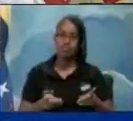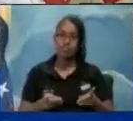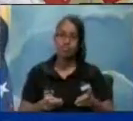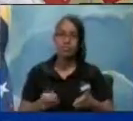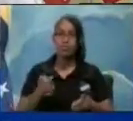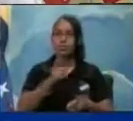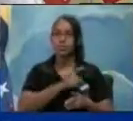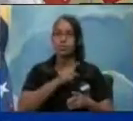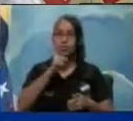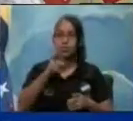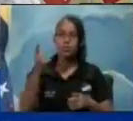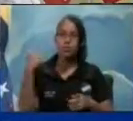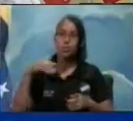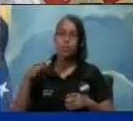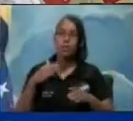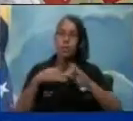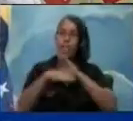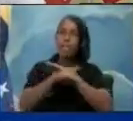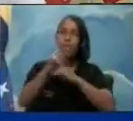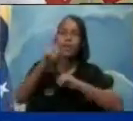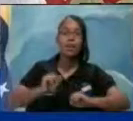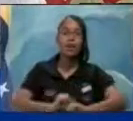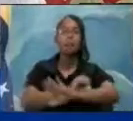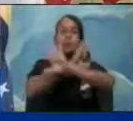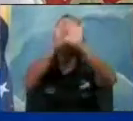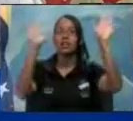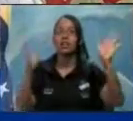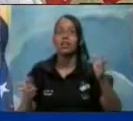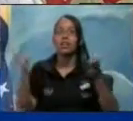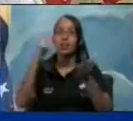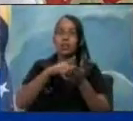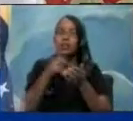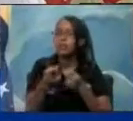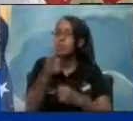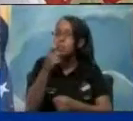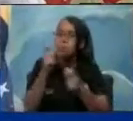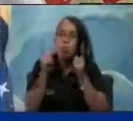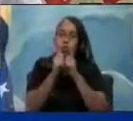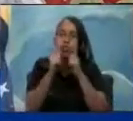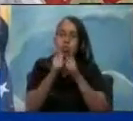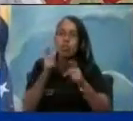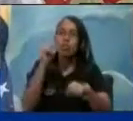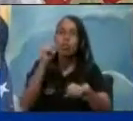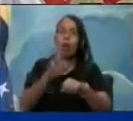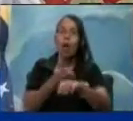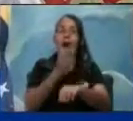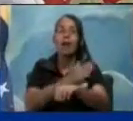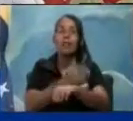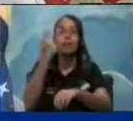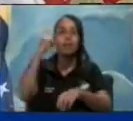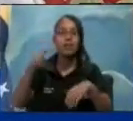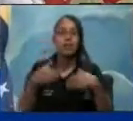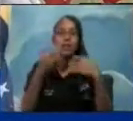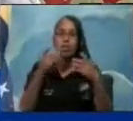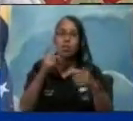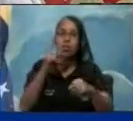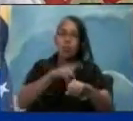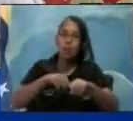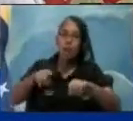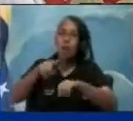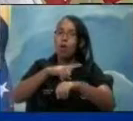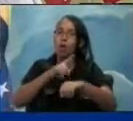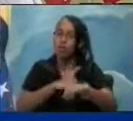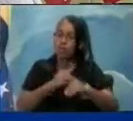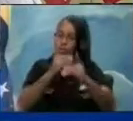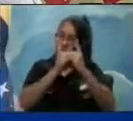obligatoriamente. Si usted tiene que salir a la mañana, pues levántese un poco antes para que le dé una hora de devocional al